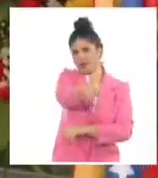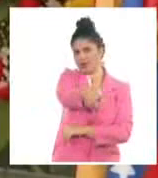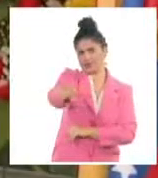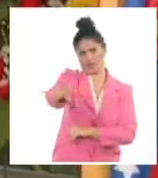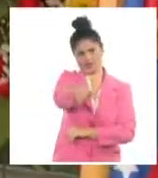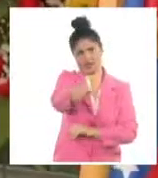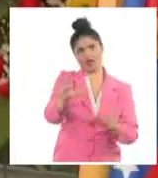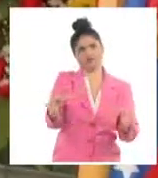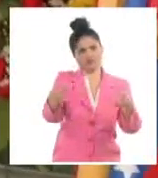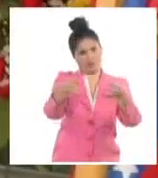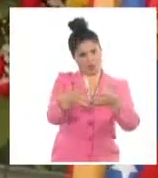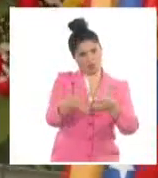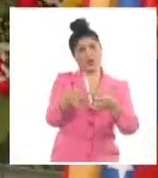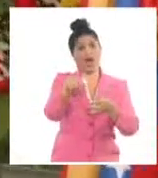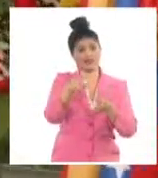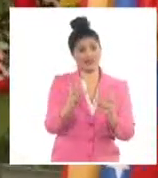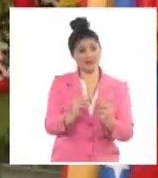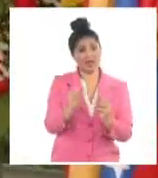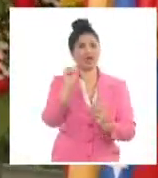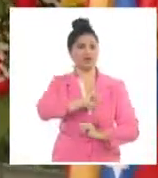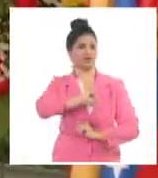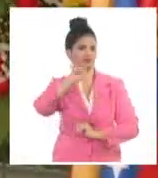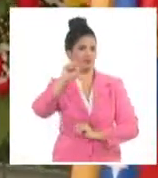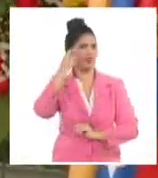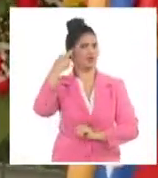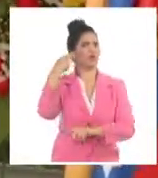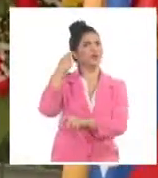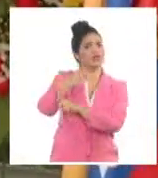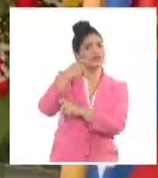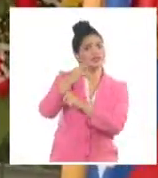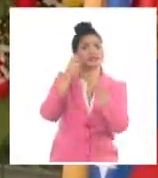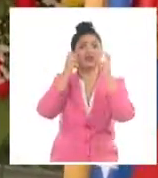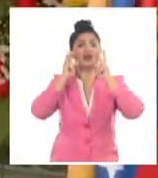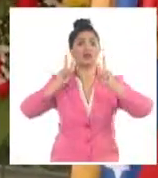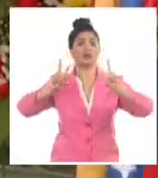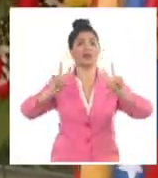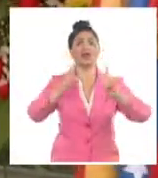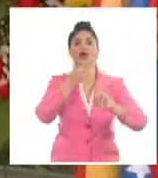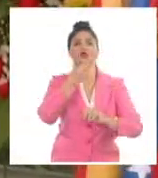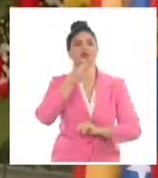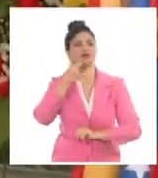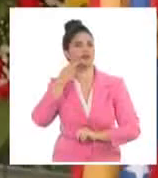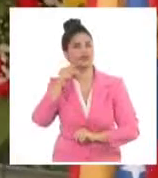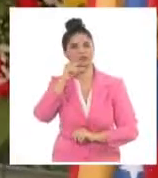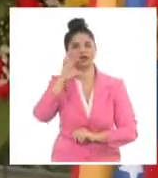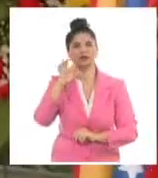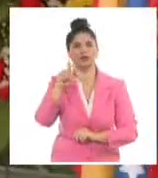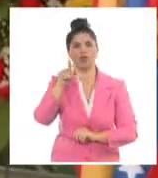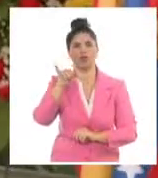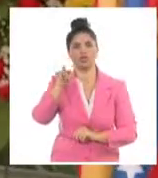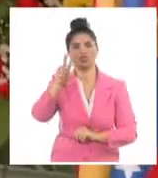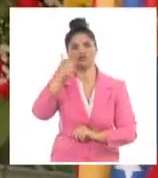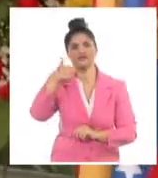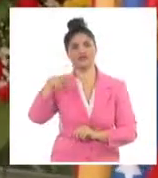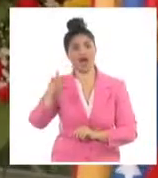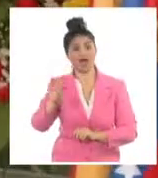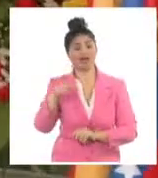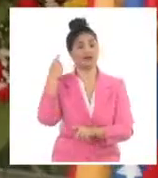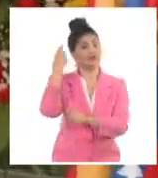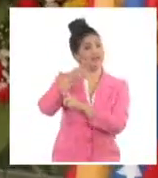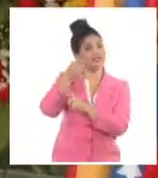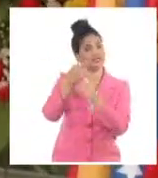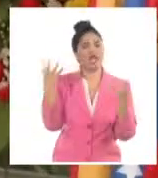diferentes. Esa tarea que Bolívar, que Martí definieron como la tarea primera, aún está por concluir y